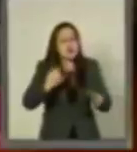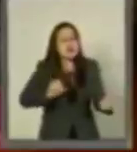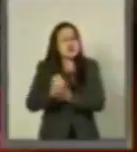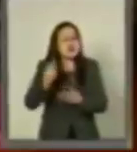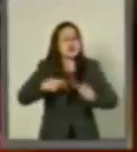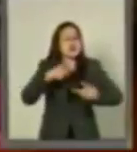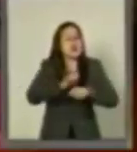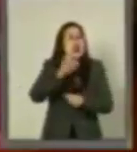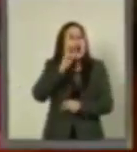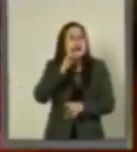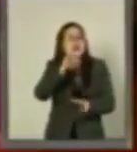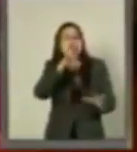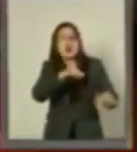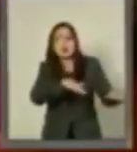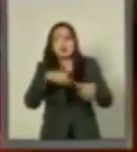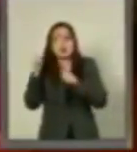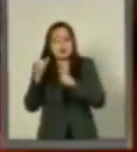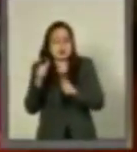incluso personal.